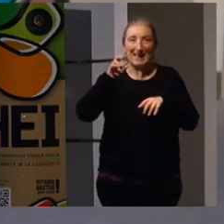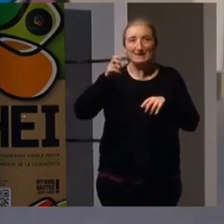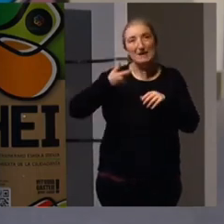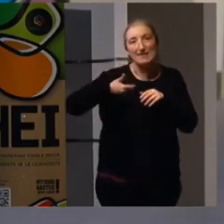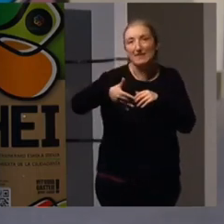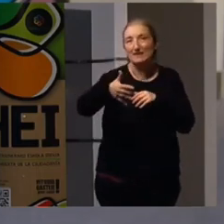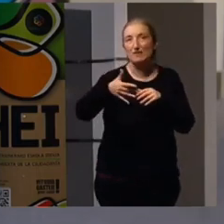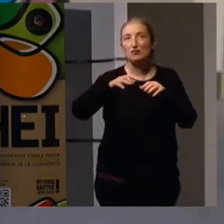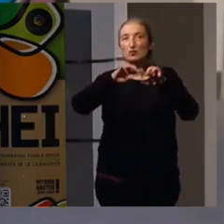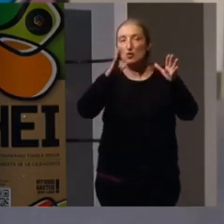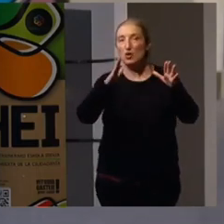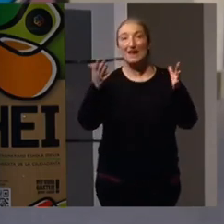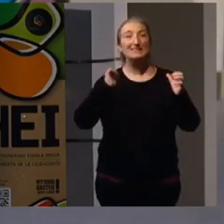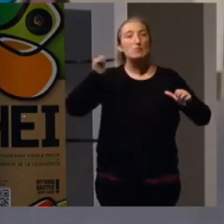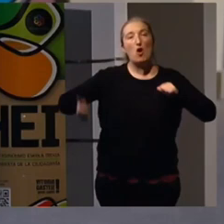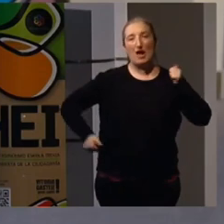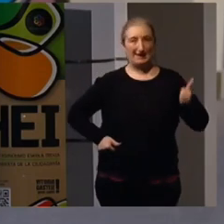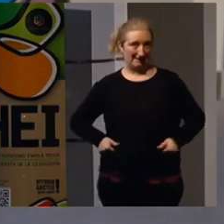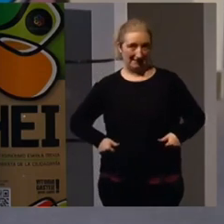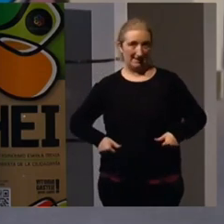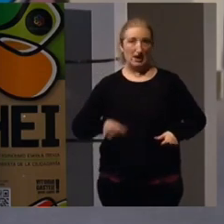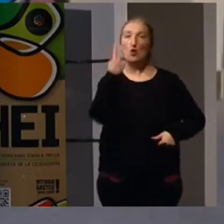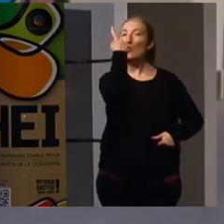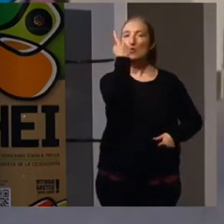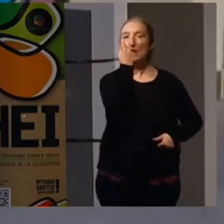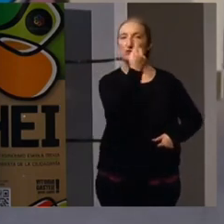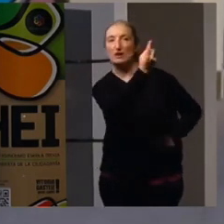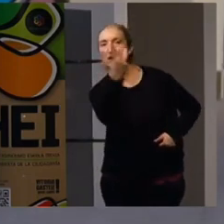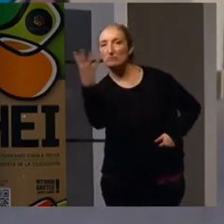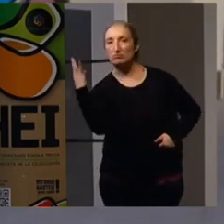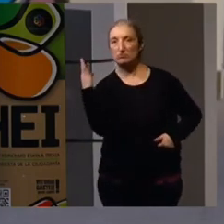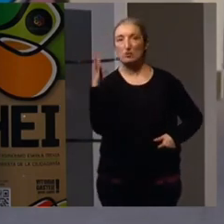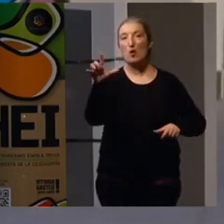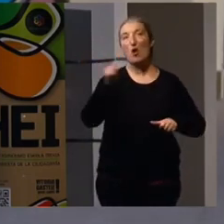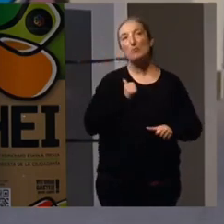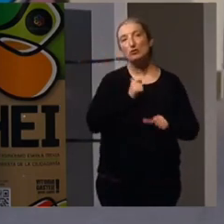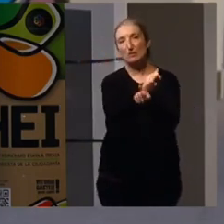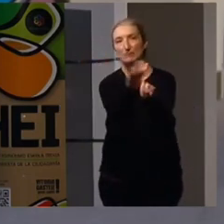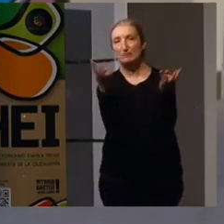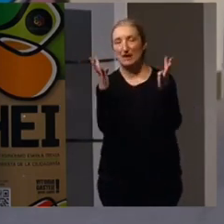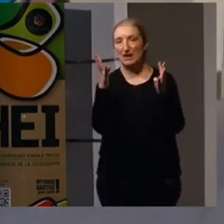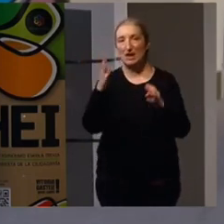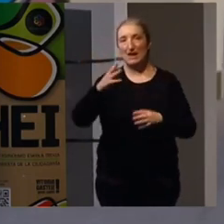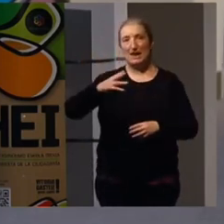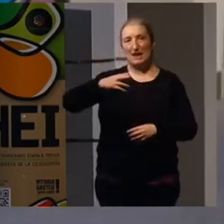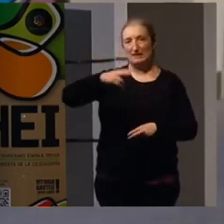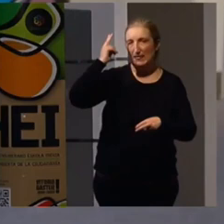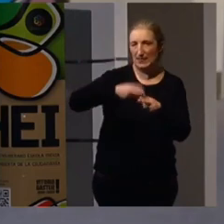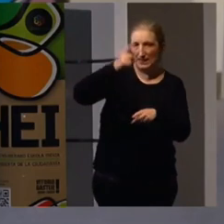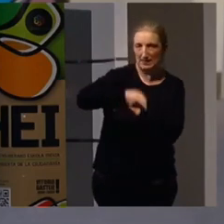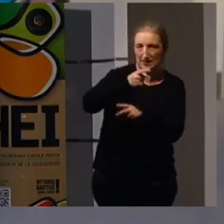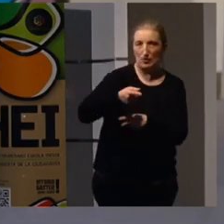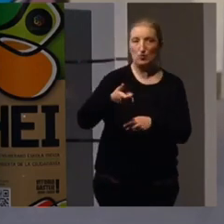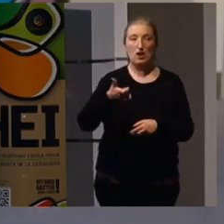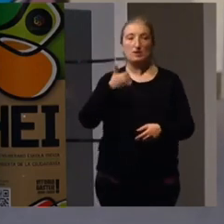expectativas distintas. Es decir, lo que puedes intentar es enriquecer esa narrativa. ¿Vale? O sea, en las dictaduras o los